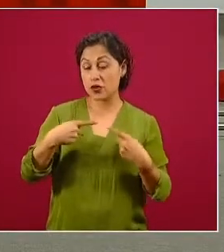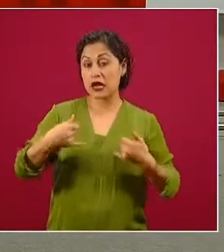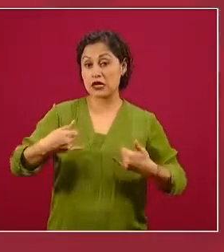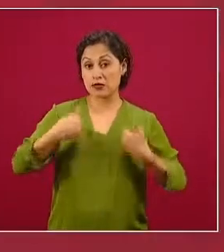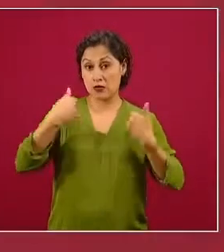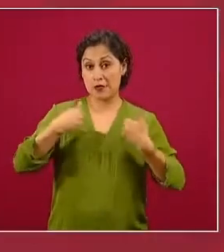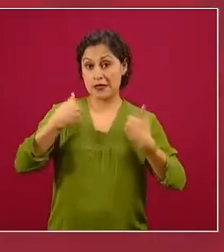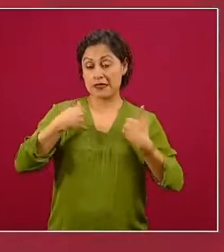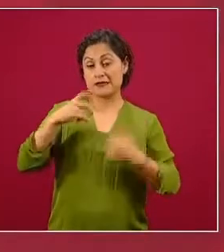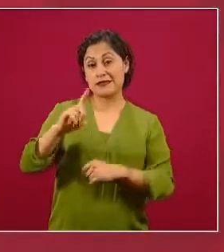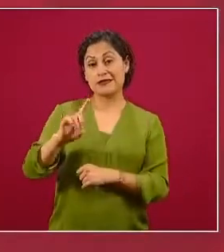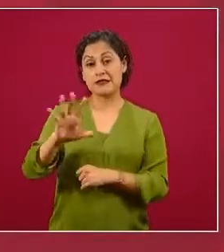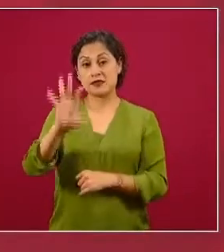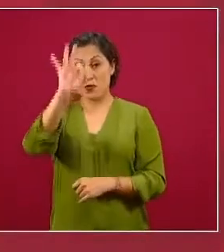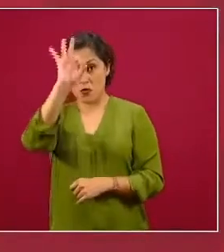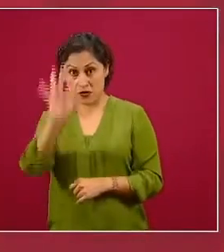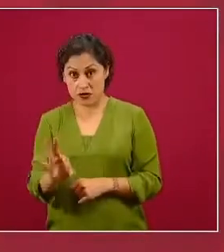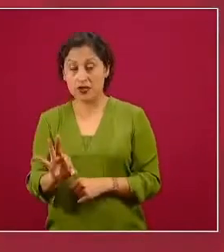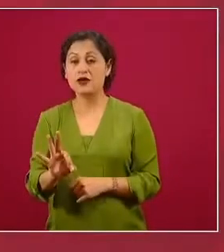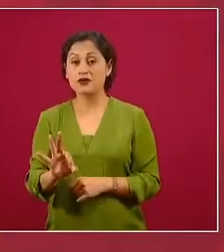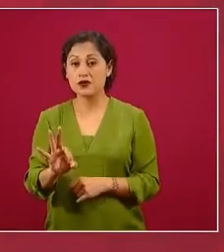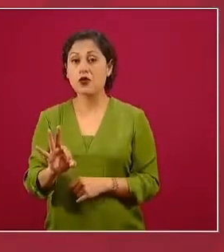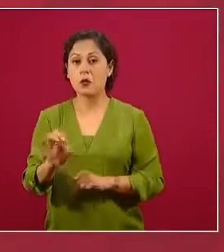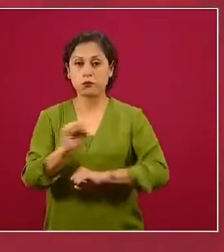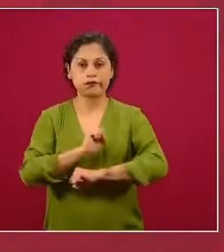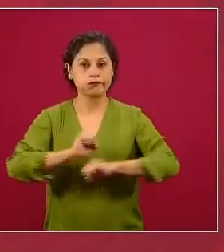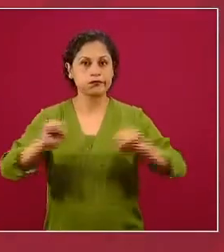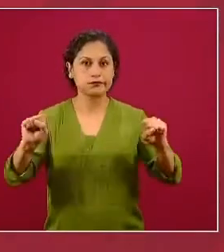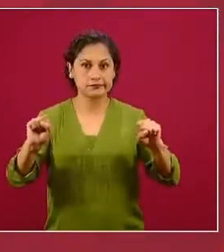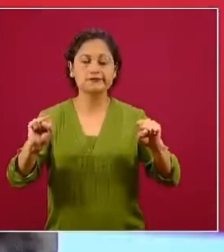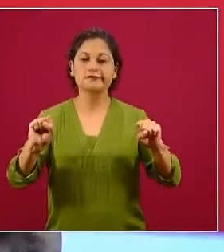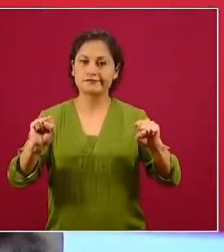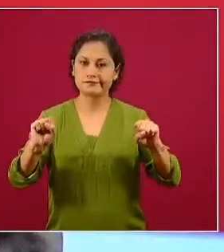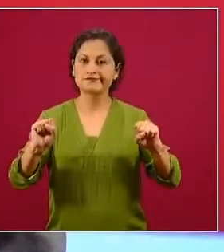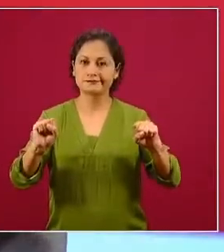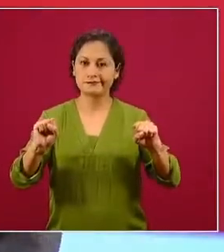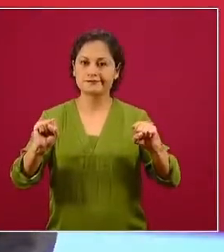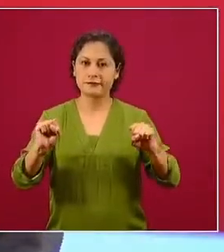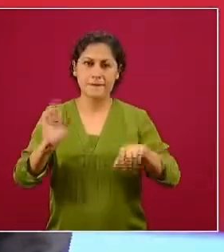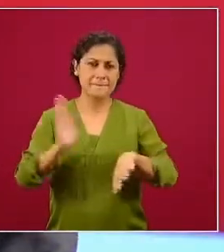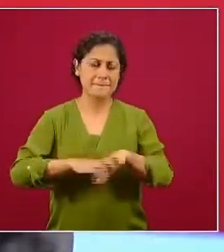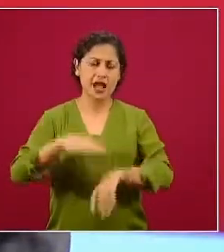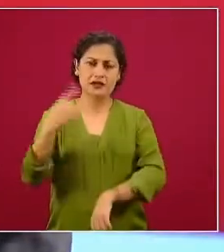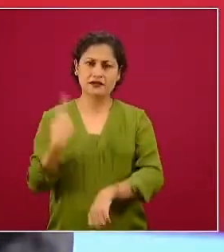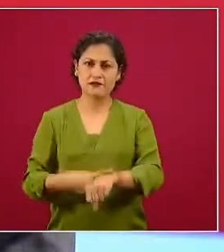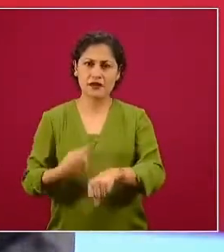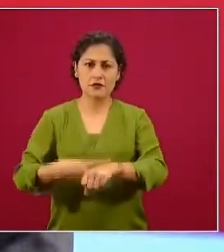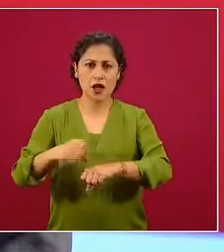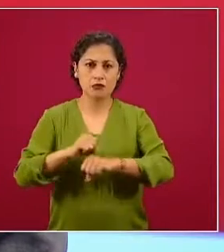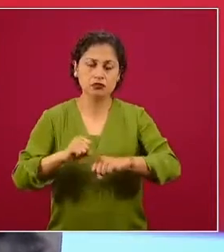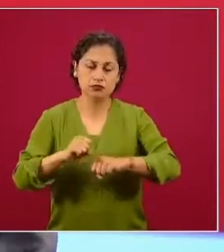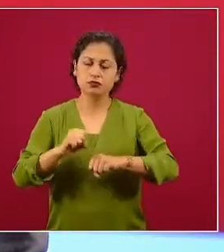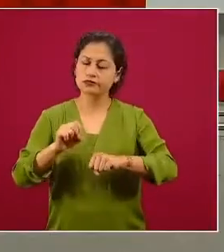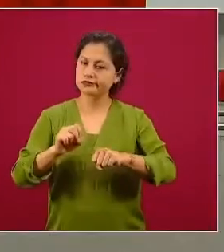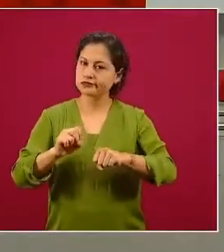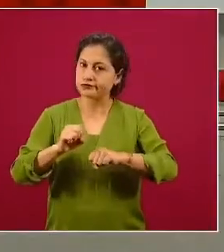adolescentes y niños y adolescentes tiene sobrepeso y obesidad, en conjunto las dos cosas.